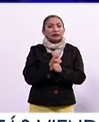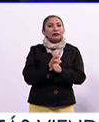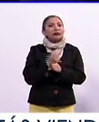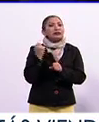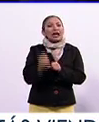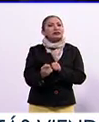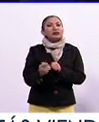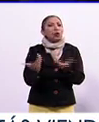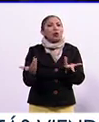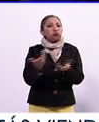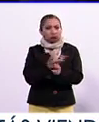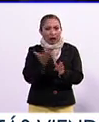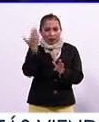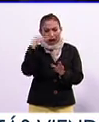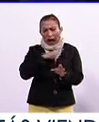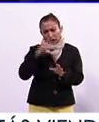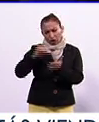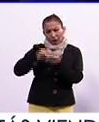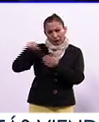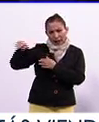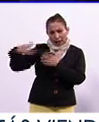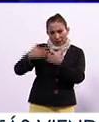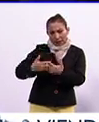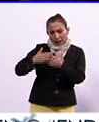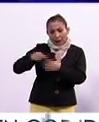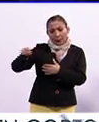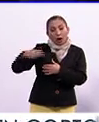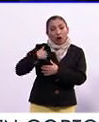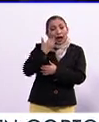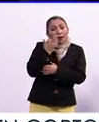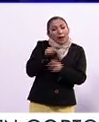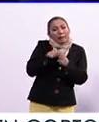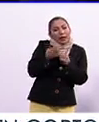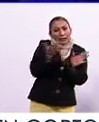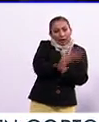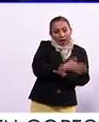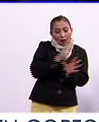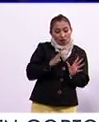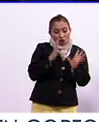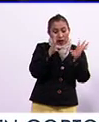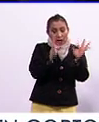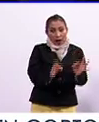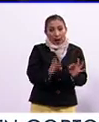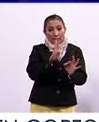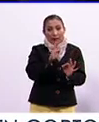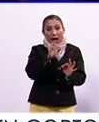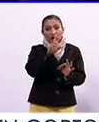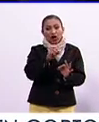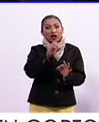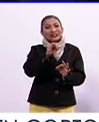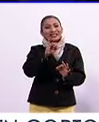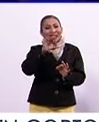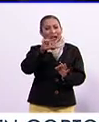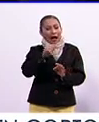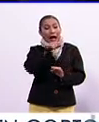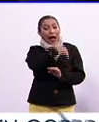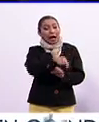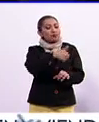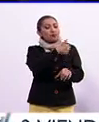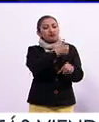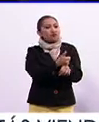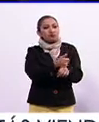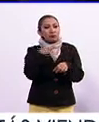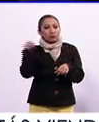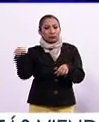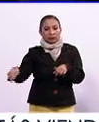o qué fue? Todavía existe, pero las intenciones de inicio, la Fundación Barros Sierra. Fue creada